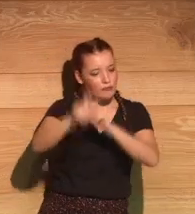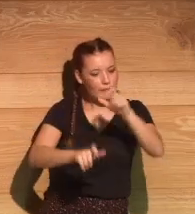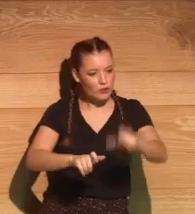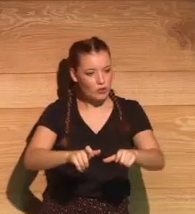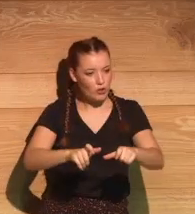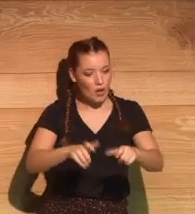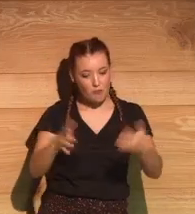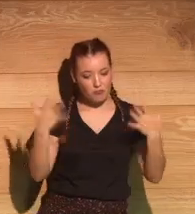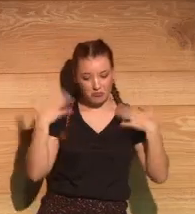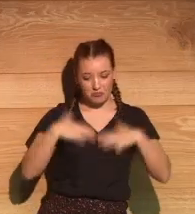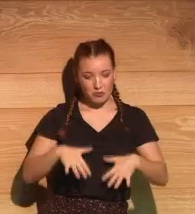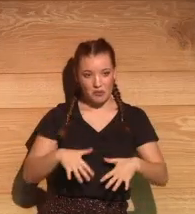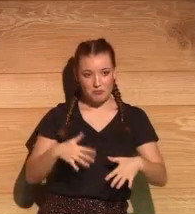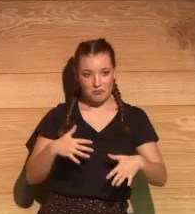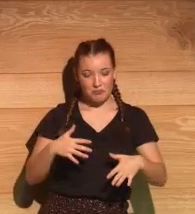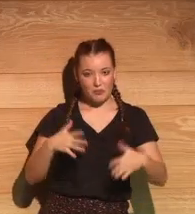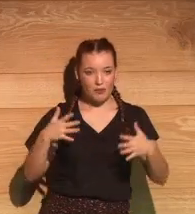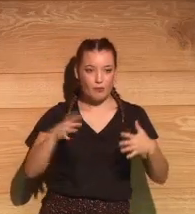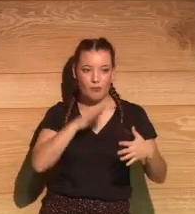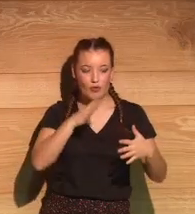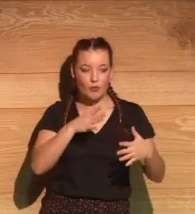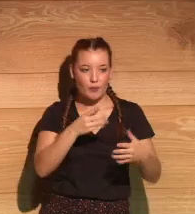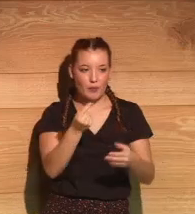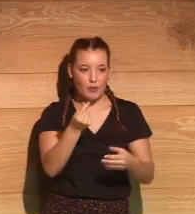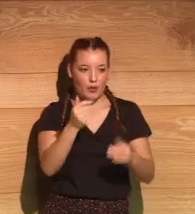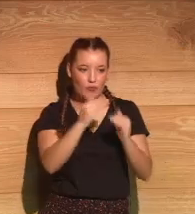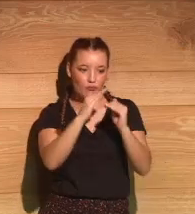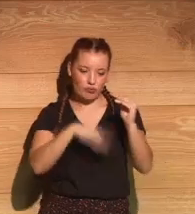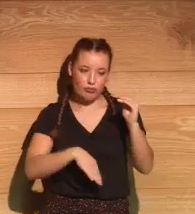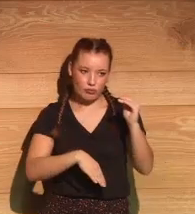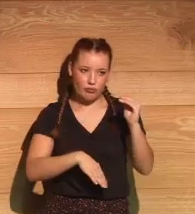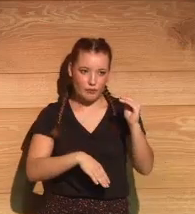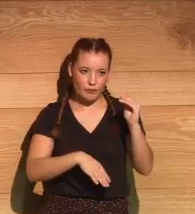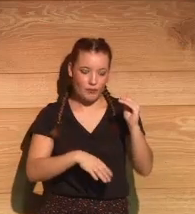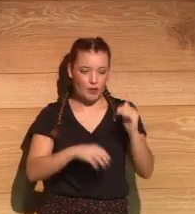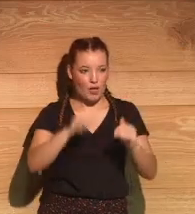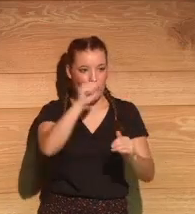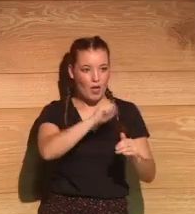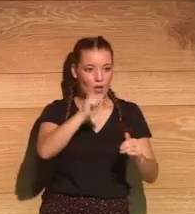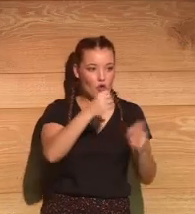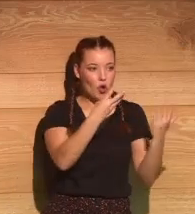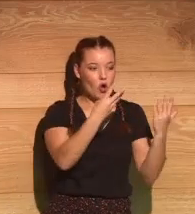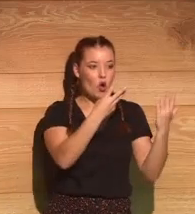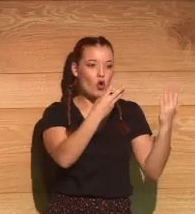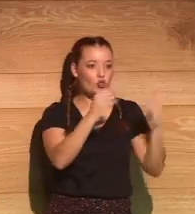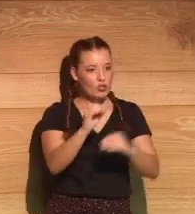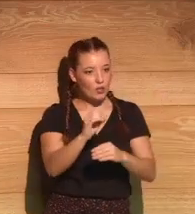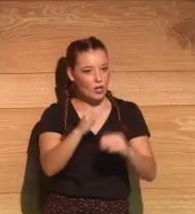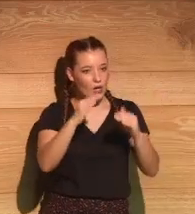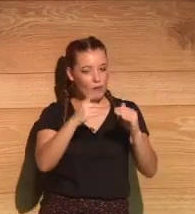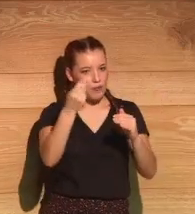a ropa porque se abarataron mucho los precios en los años 80, pues gente